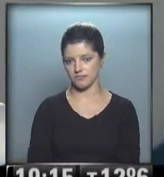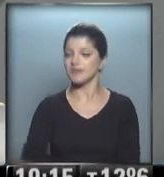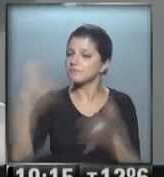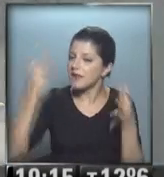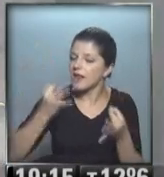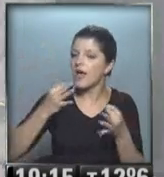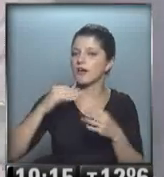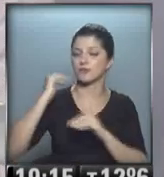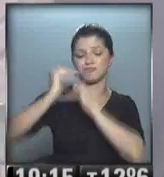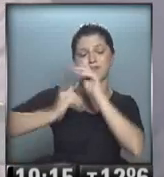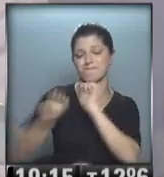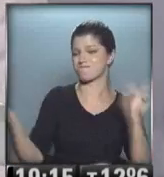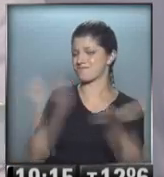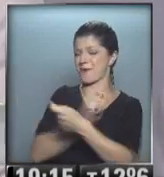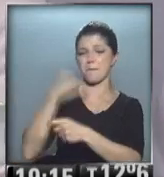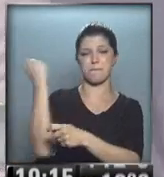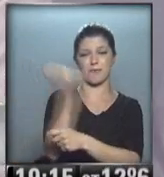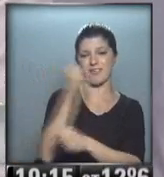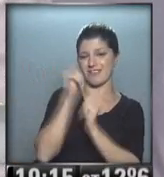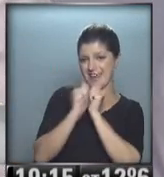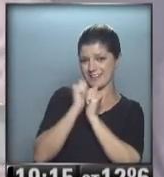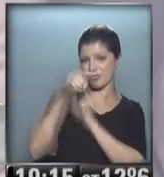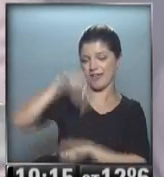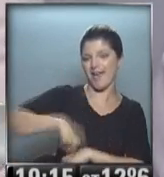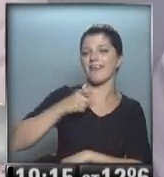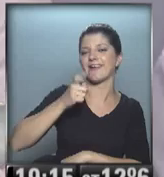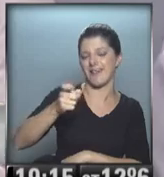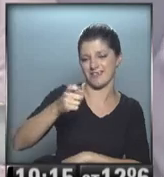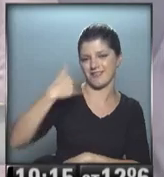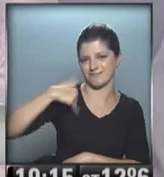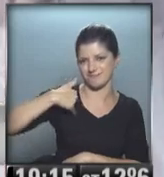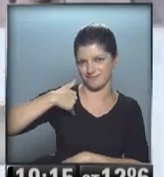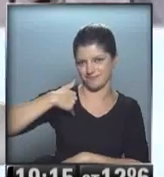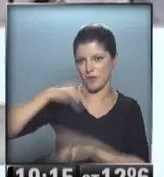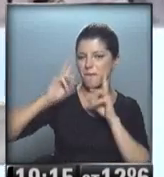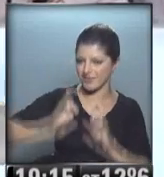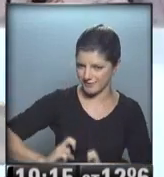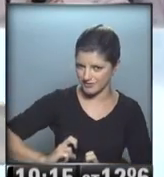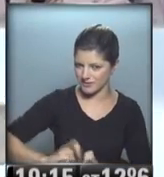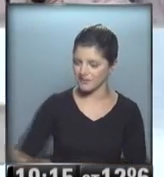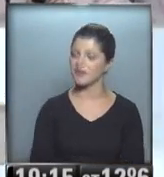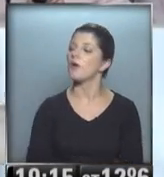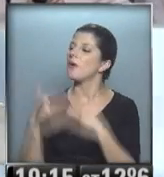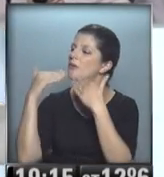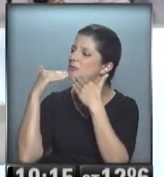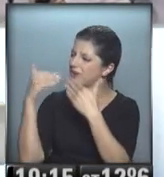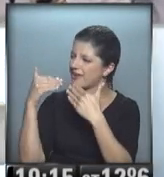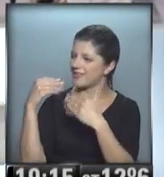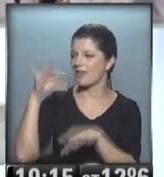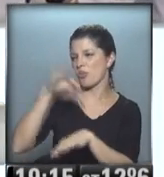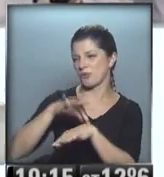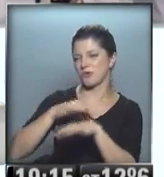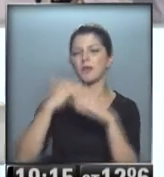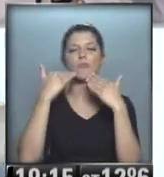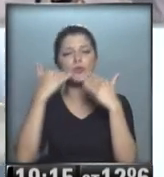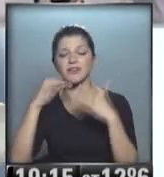un salto cuántico en la historia de la oncología en Argentina. Realmente, muchas gracias, doctora, y muchas